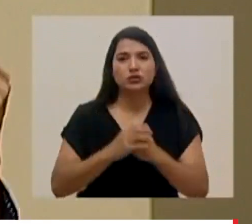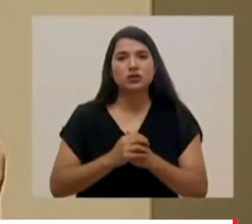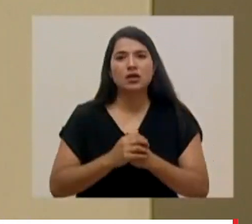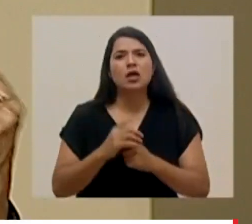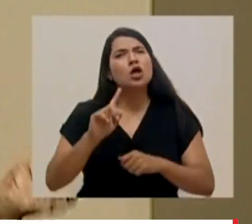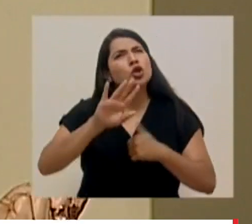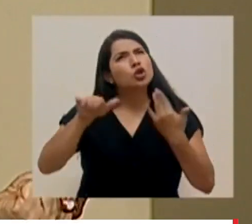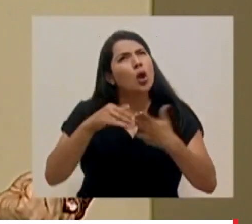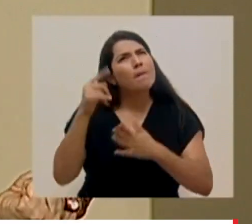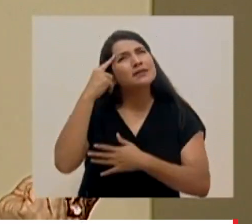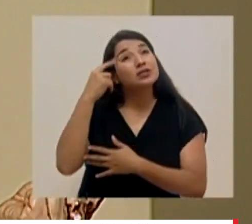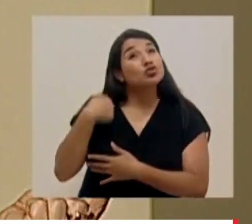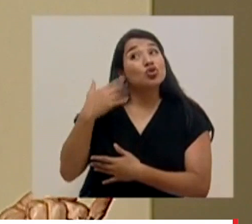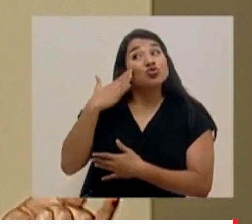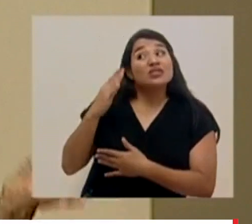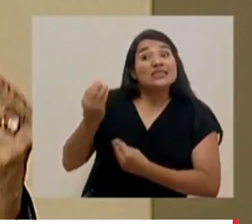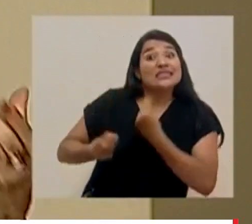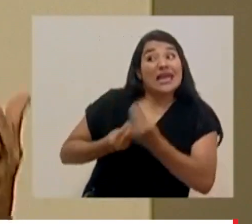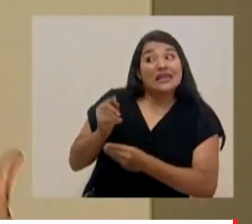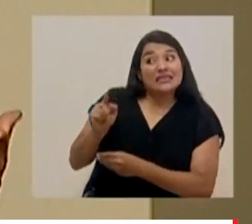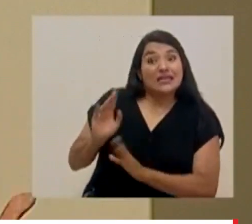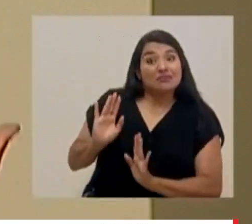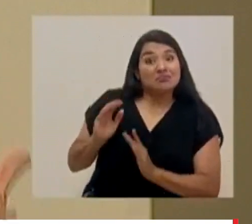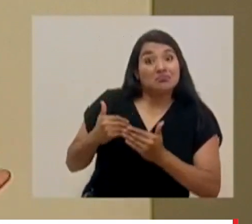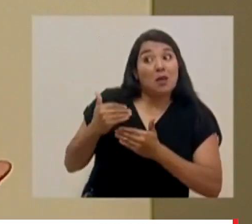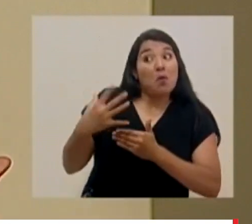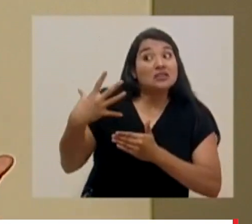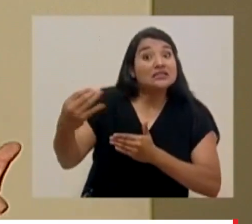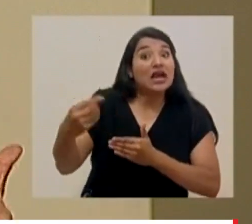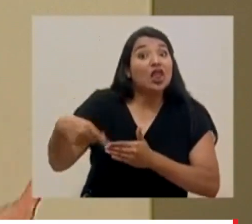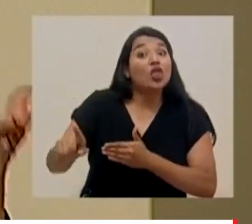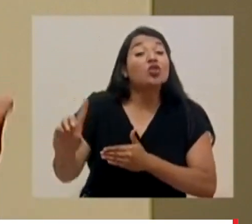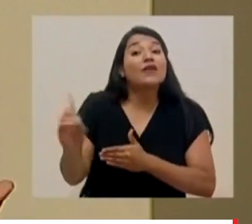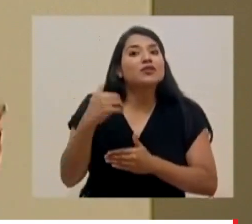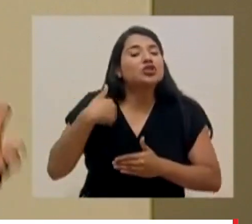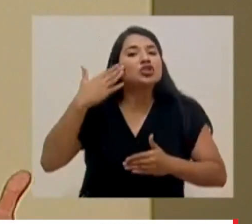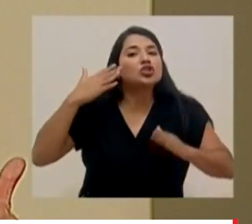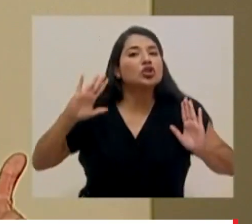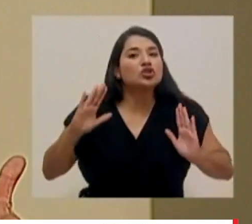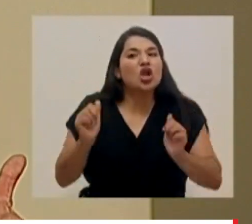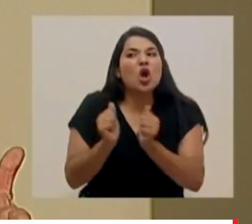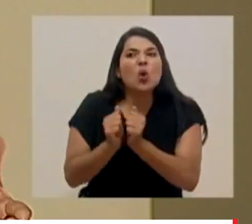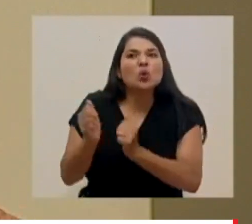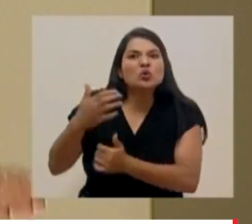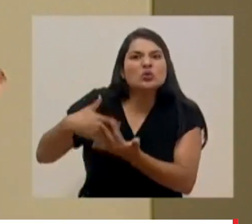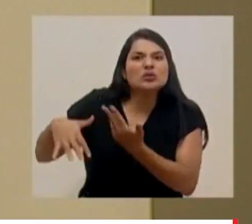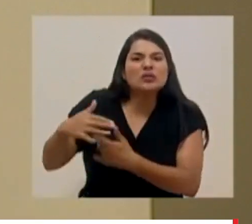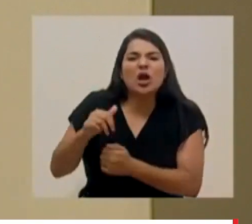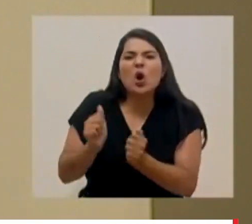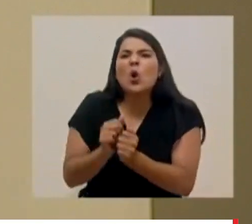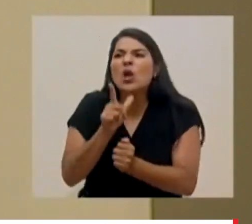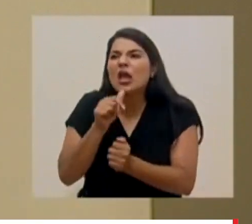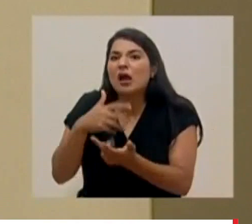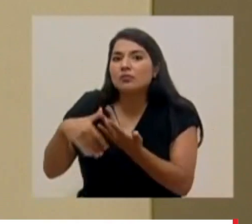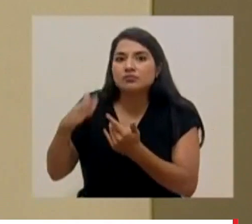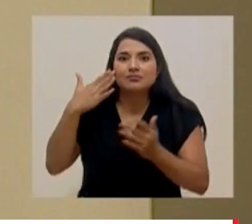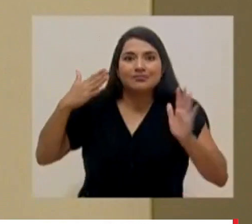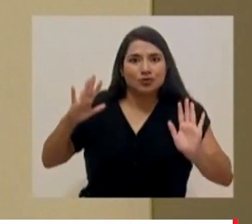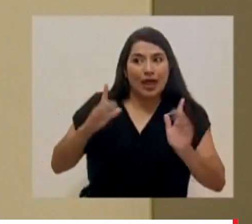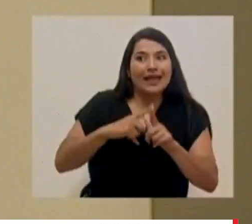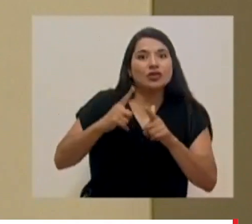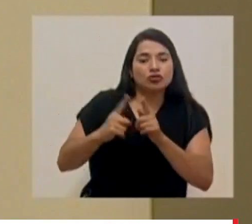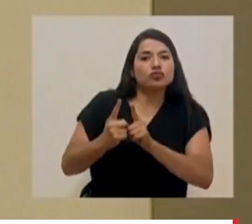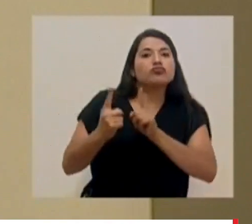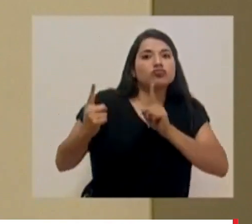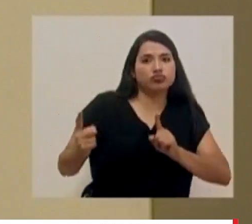hace mi compañero o compañera de trabajo después de que sale de trabajar, con quién se relaciona. Entonces, por favor, es un